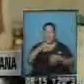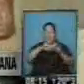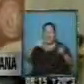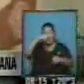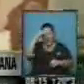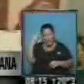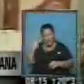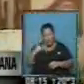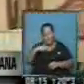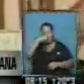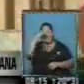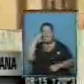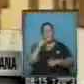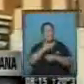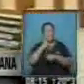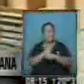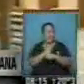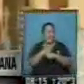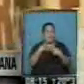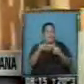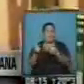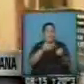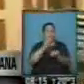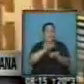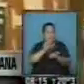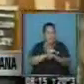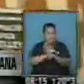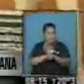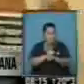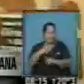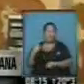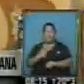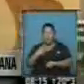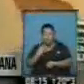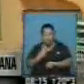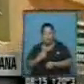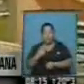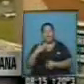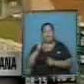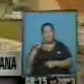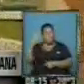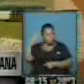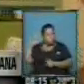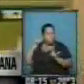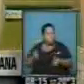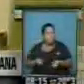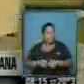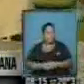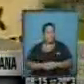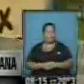nacional que el Estado es el principal consumidor de impresiones gráficas. Nosotros, como ya lo hemos hecho en otras